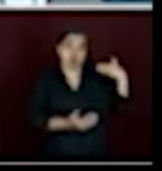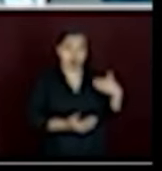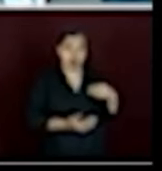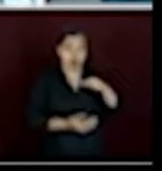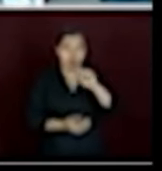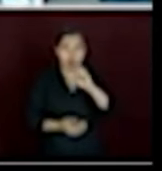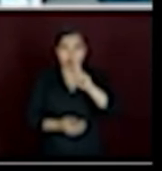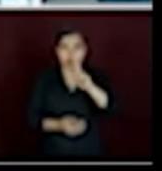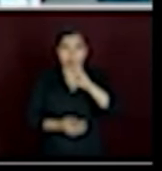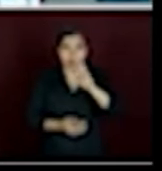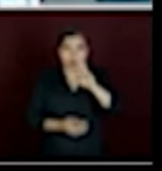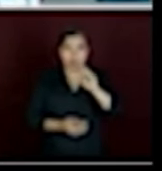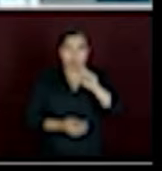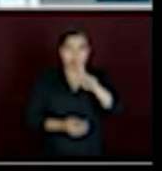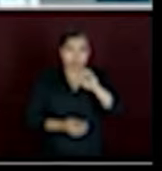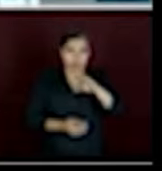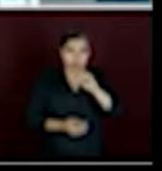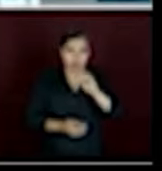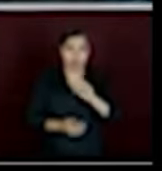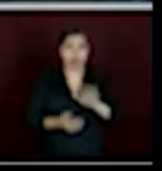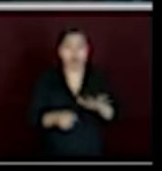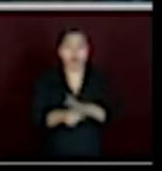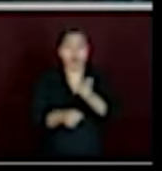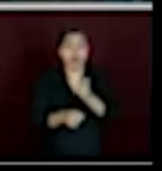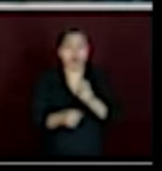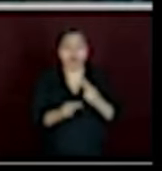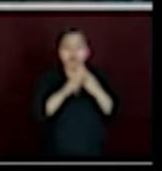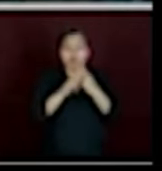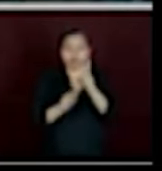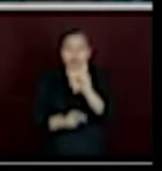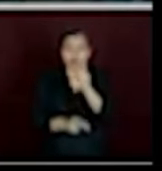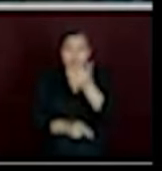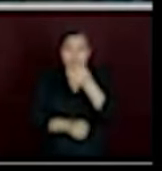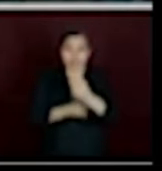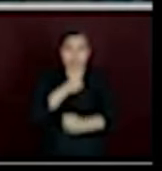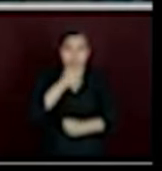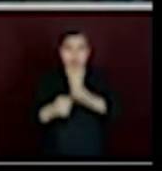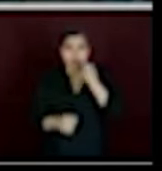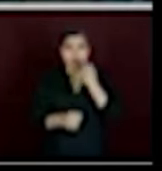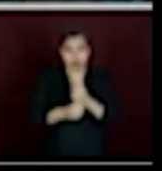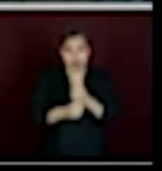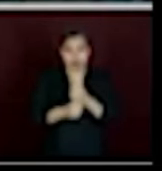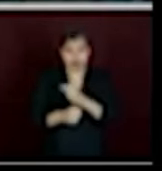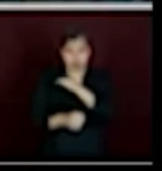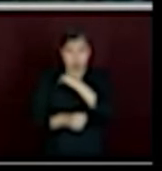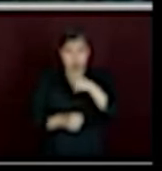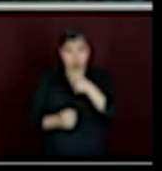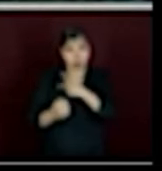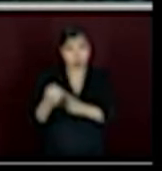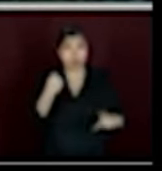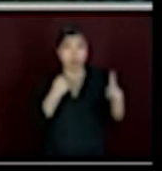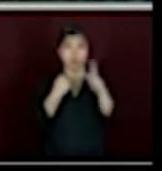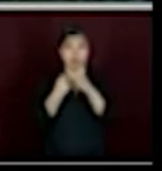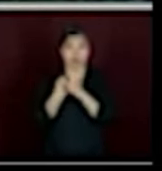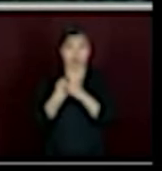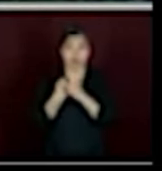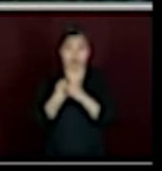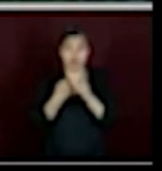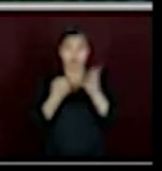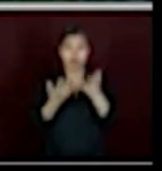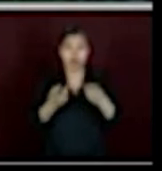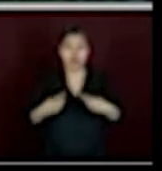nuevo, no imitando estratégicamente a nadie ni copiando estratégicamente a nadie. Es